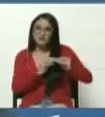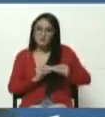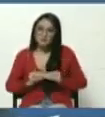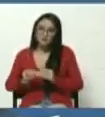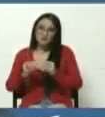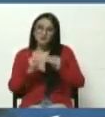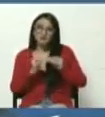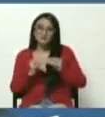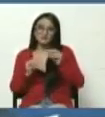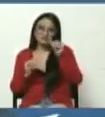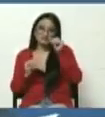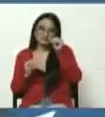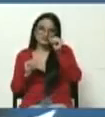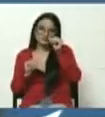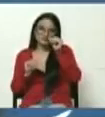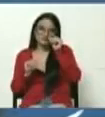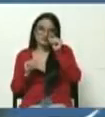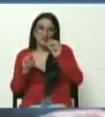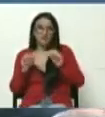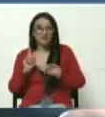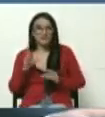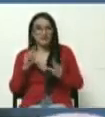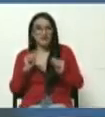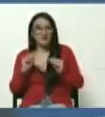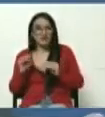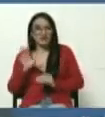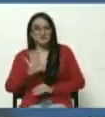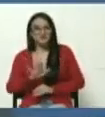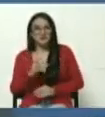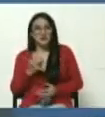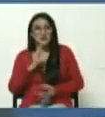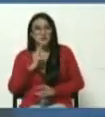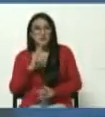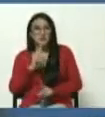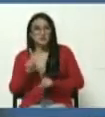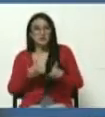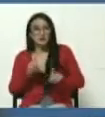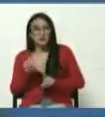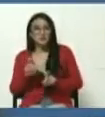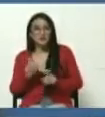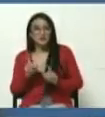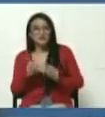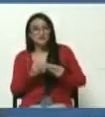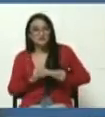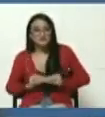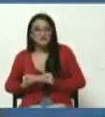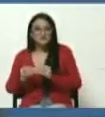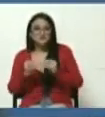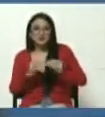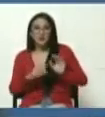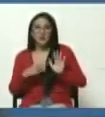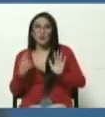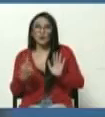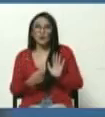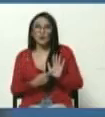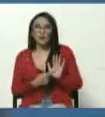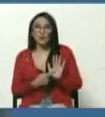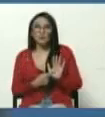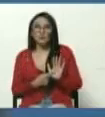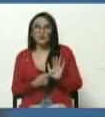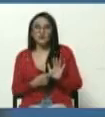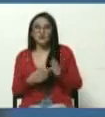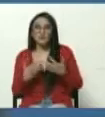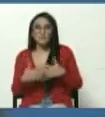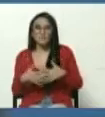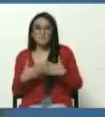reconstruir, porque hay que hablarlo así, y así respondo otra de las preguntas, debemos reconstruir totalmente esta